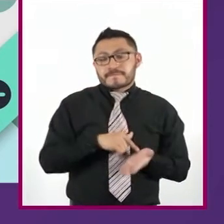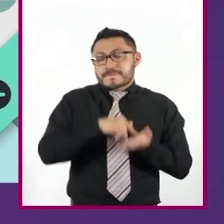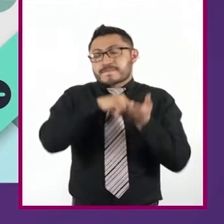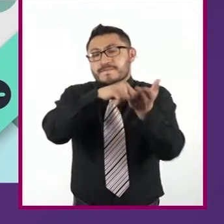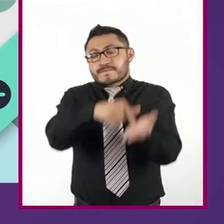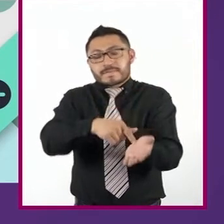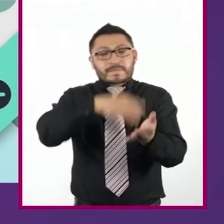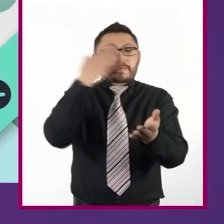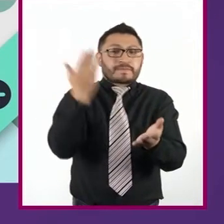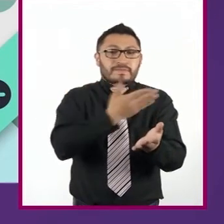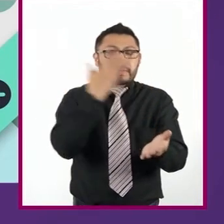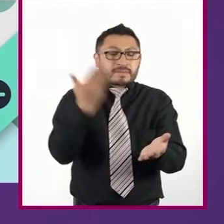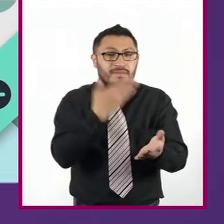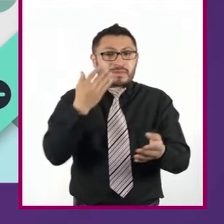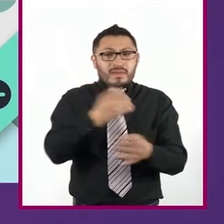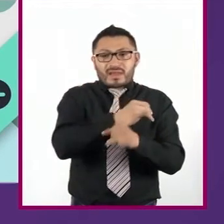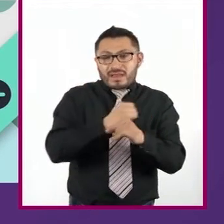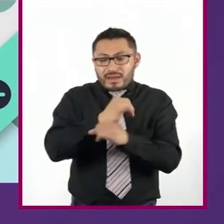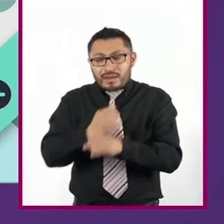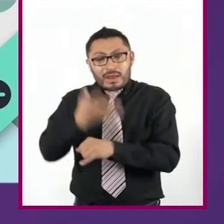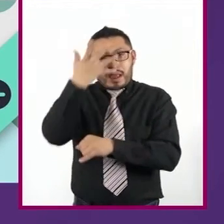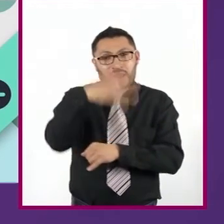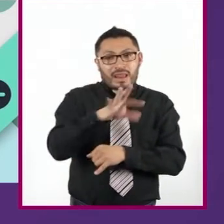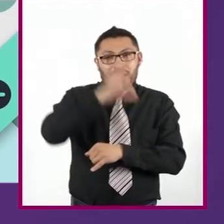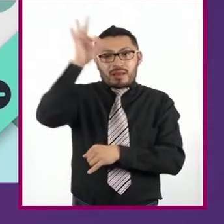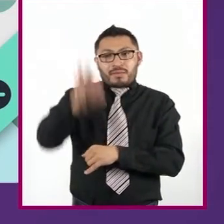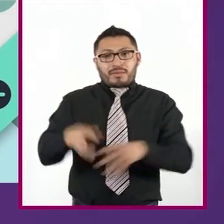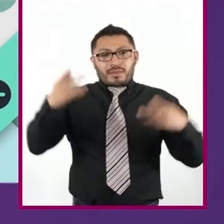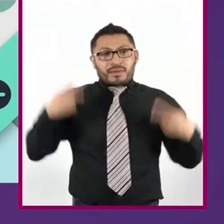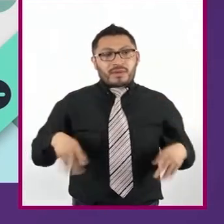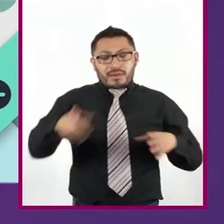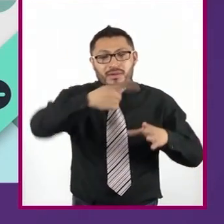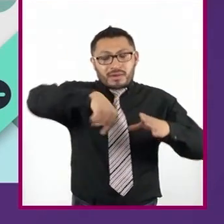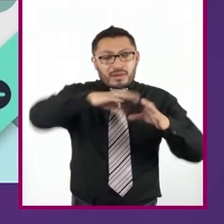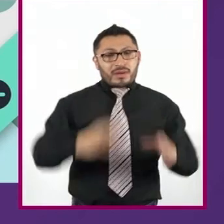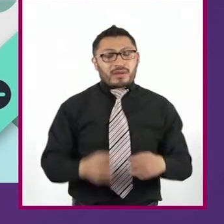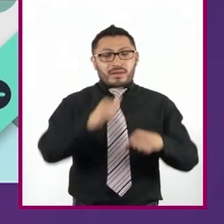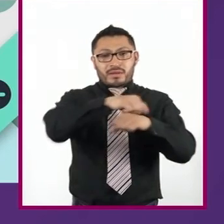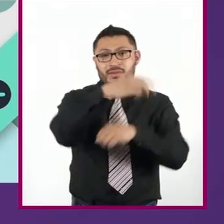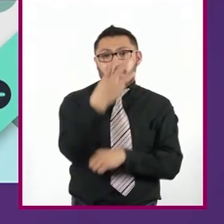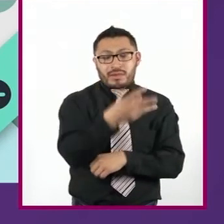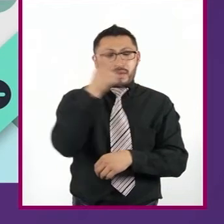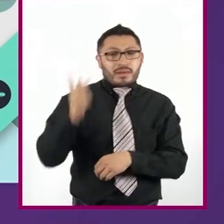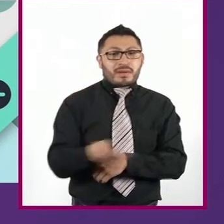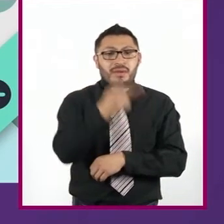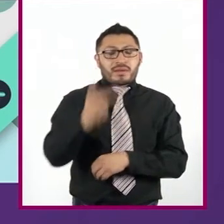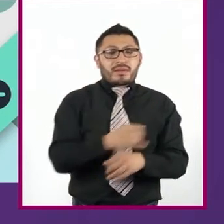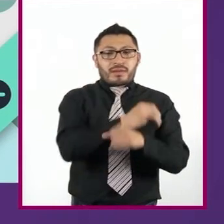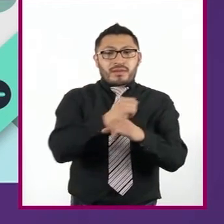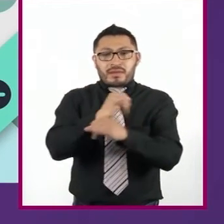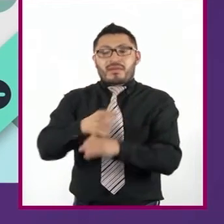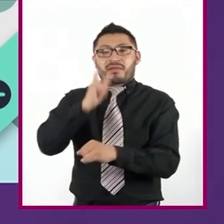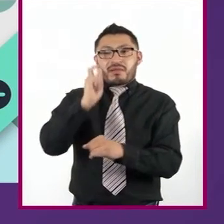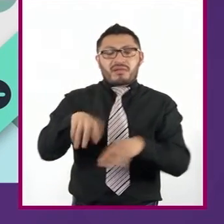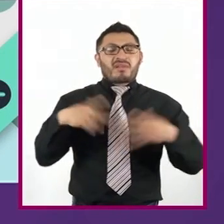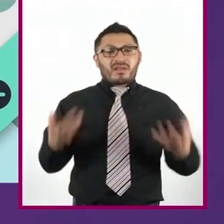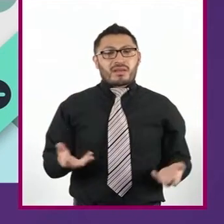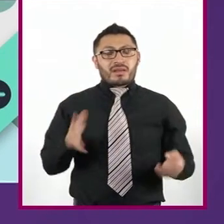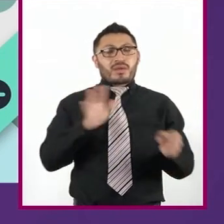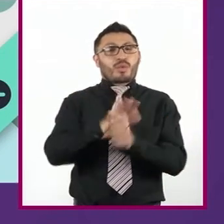de estudio del 10% de la población. Número 3, la pregunta de la encuesta es: